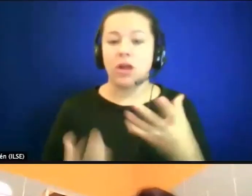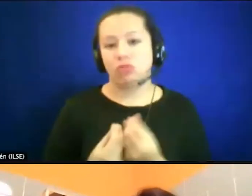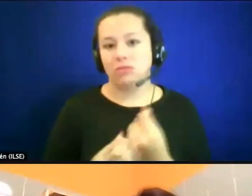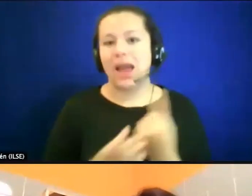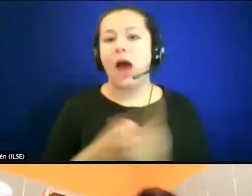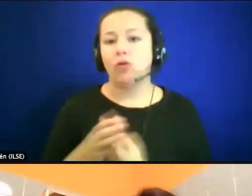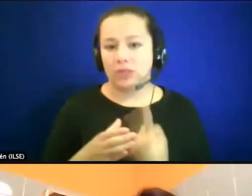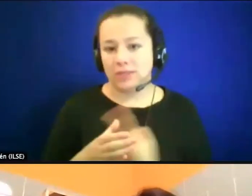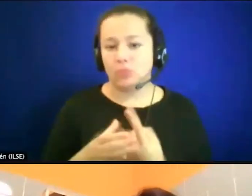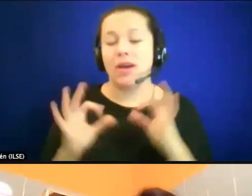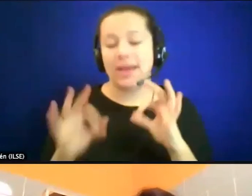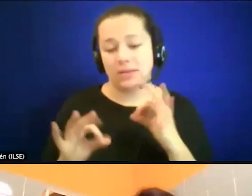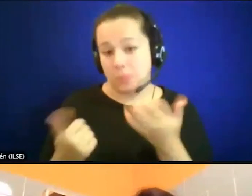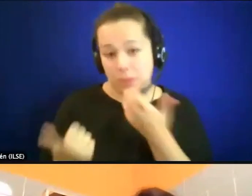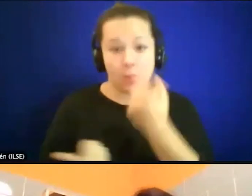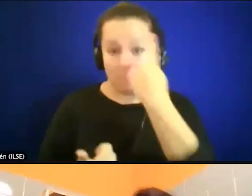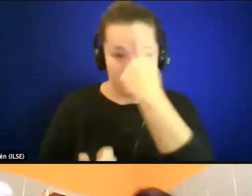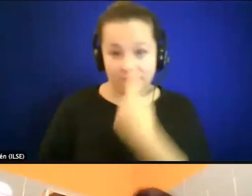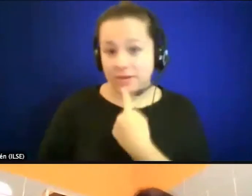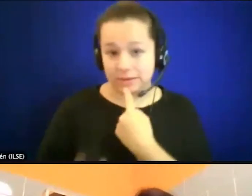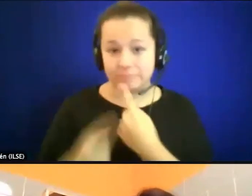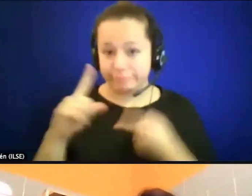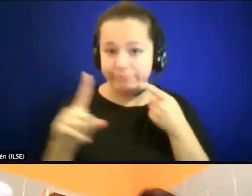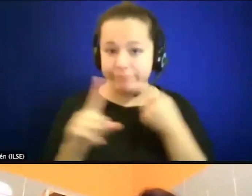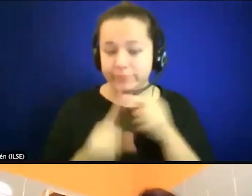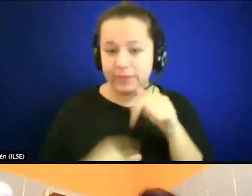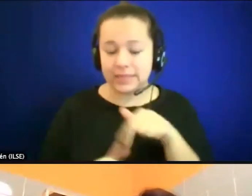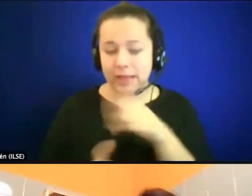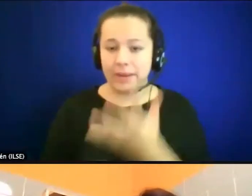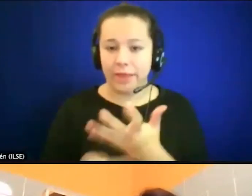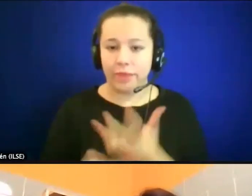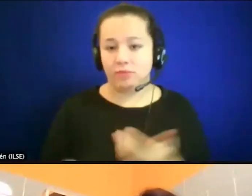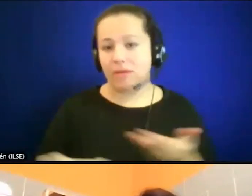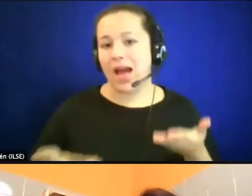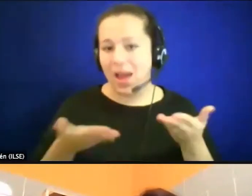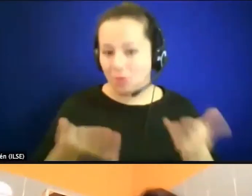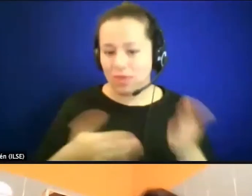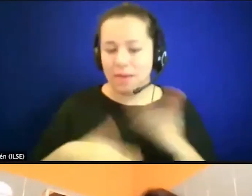es uno de los perfiles a los cuales bueno, pues va destinado en el sentido que favorece